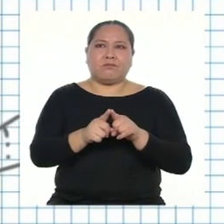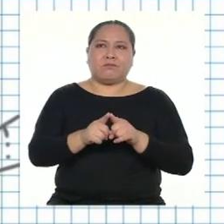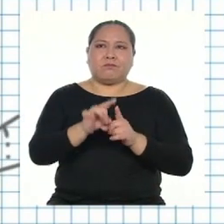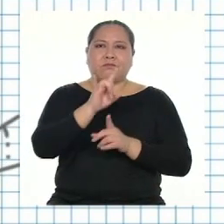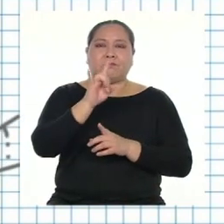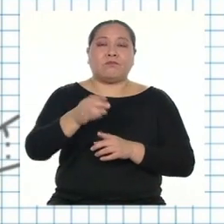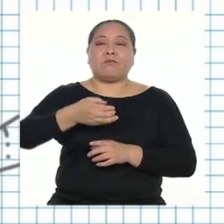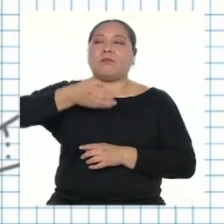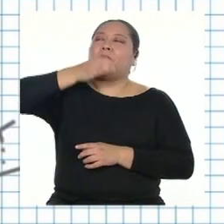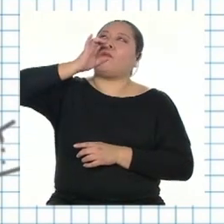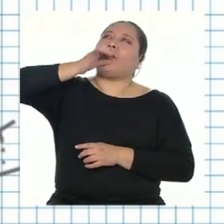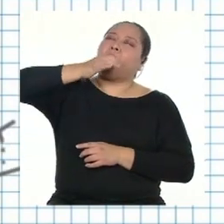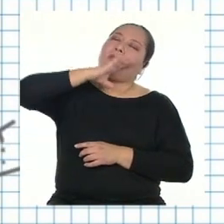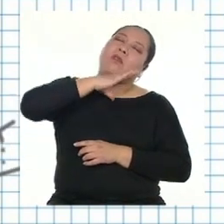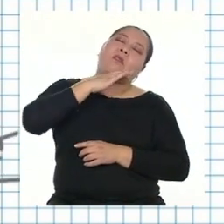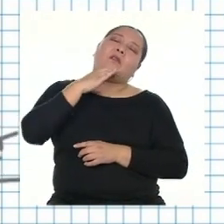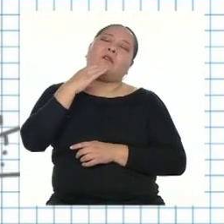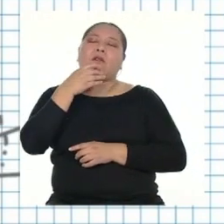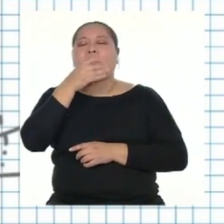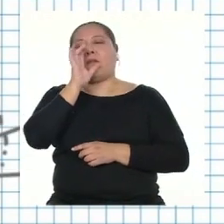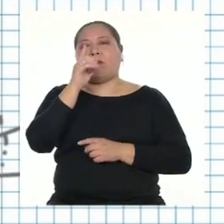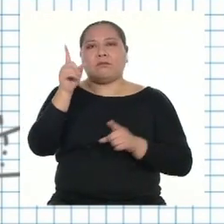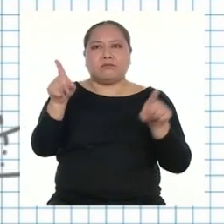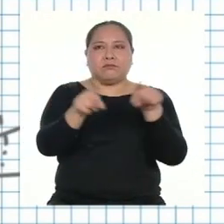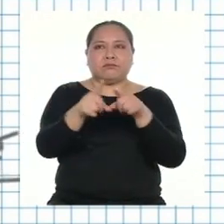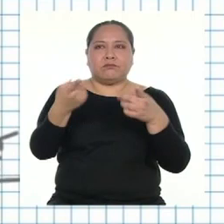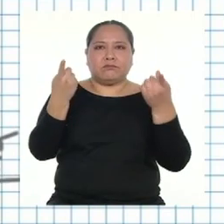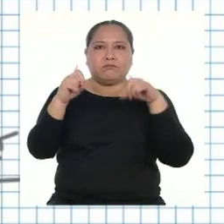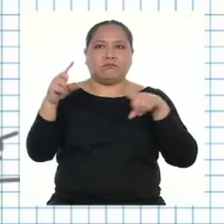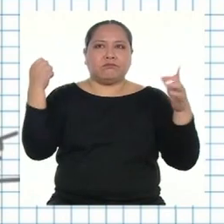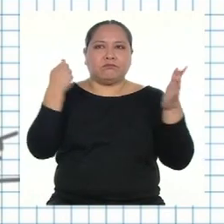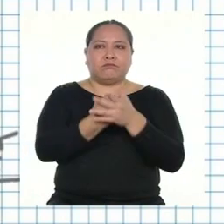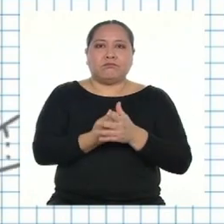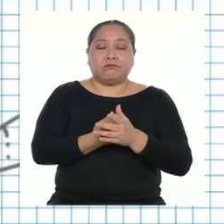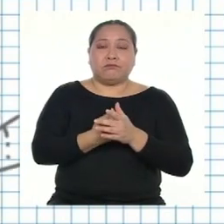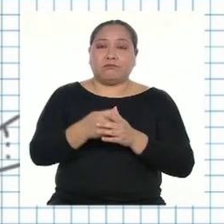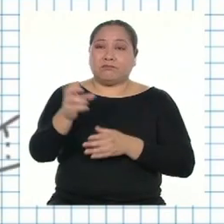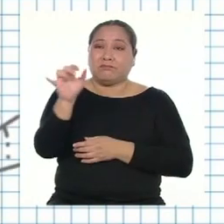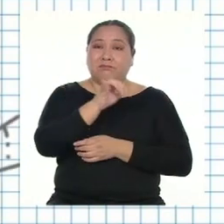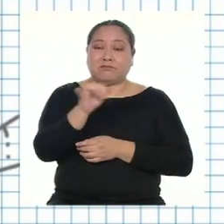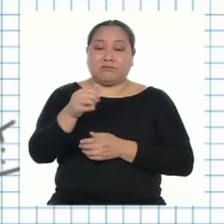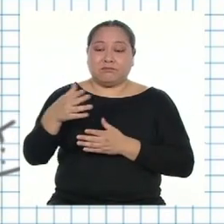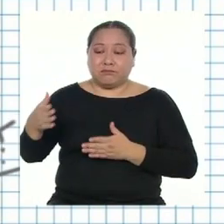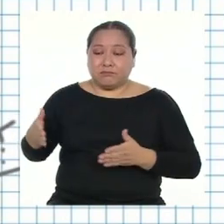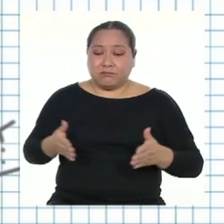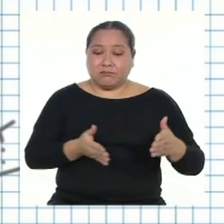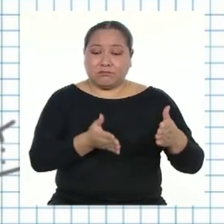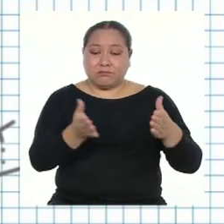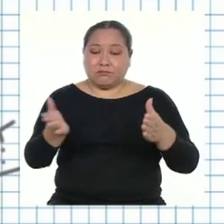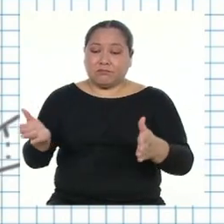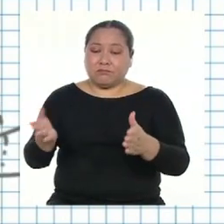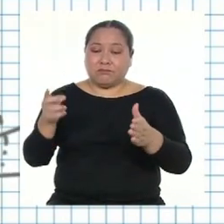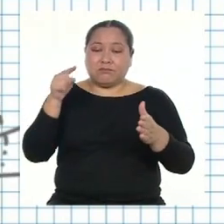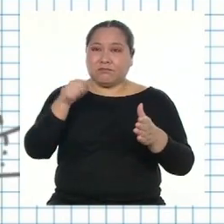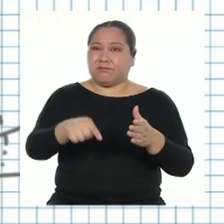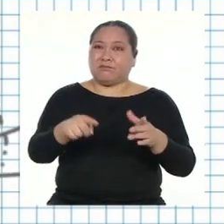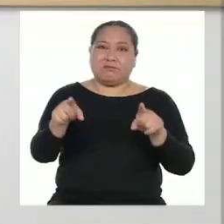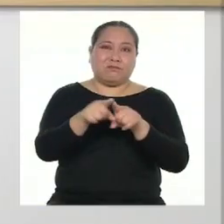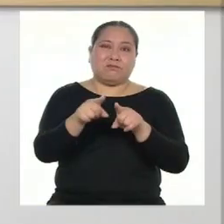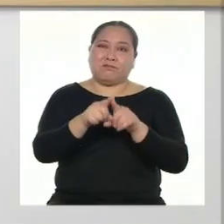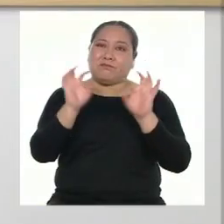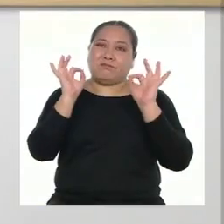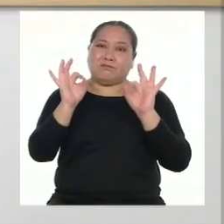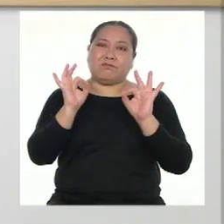consumo de alcohol ocasiona también accidentes de tránsito. Las mismas pistas también son un factor